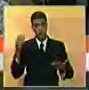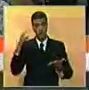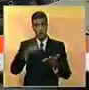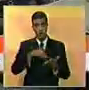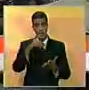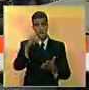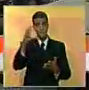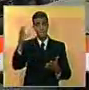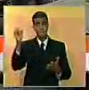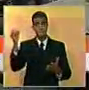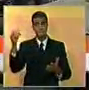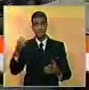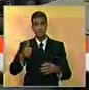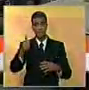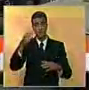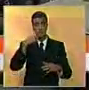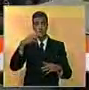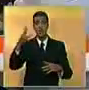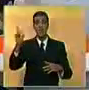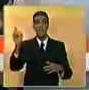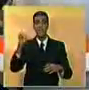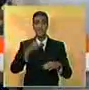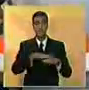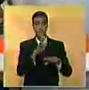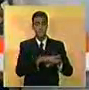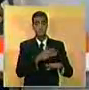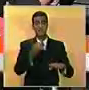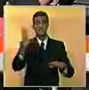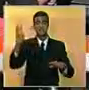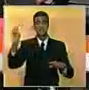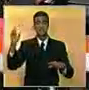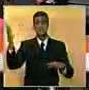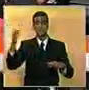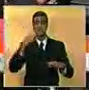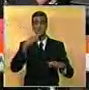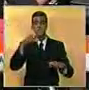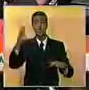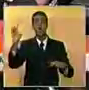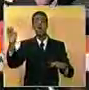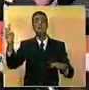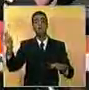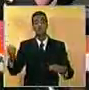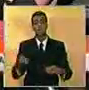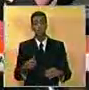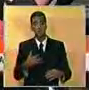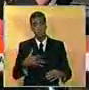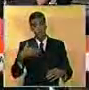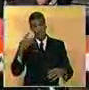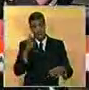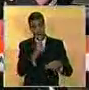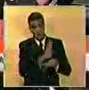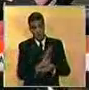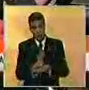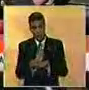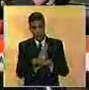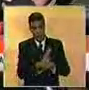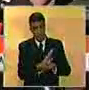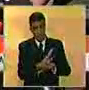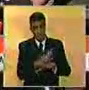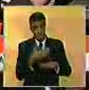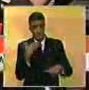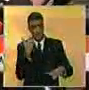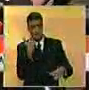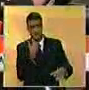casos positivos de dengue, de los cuales 69 hemorrágicos. El sistema de vigilancia epidemiológica del estado de Aragua